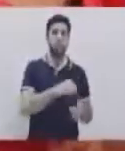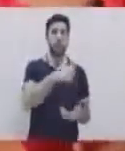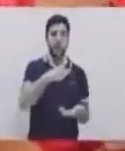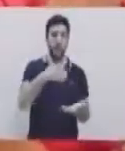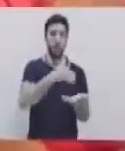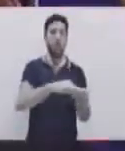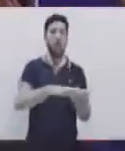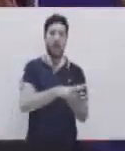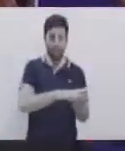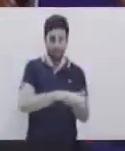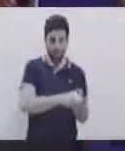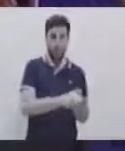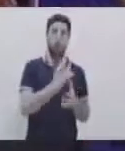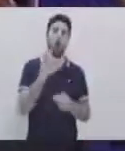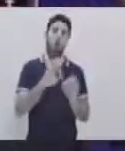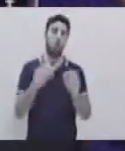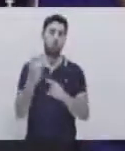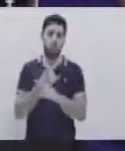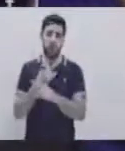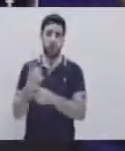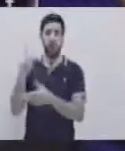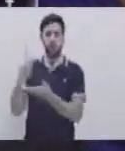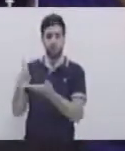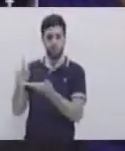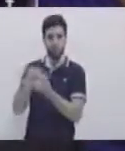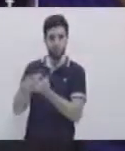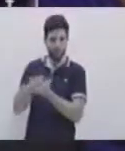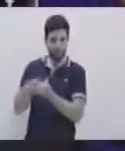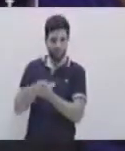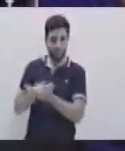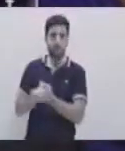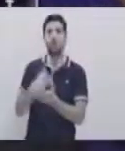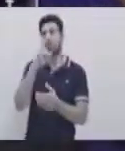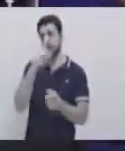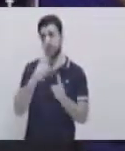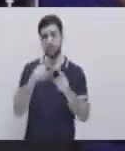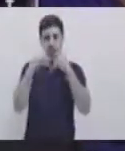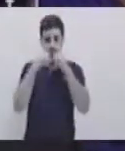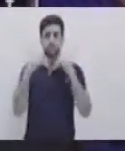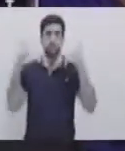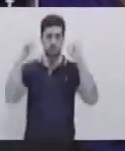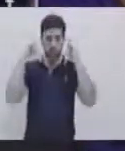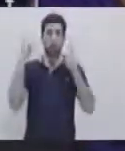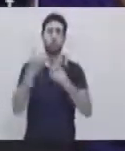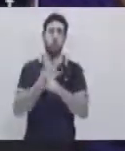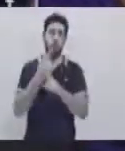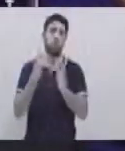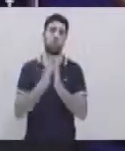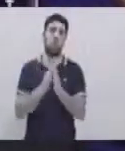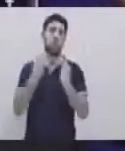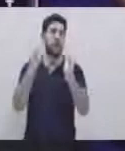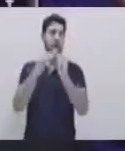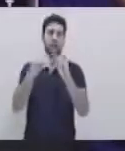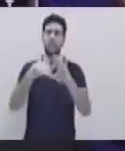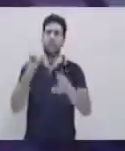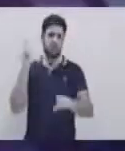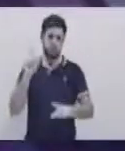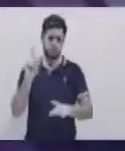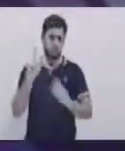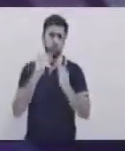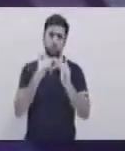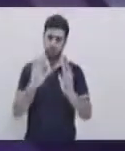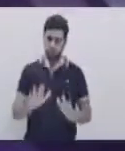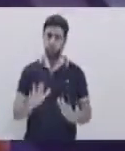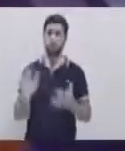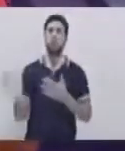y jabón o utilizar gel a base de alcohol, utilizar mascarilla y sobre todo no salgas de casa.